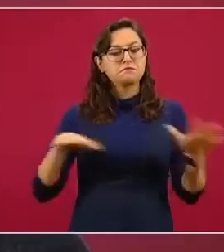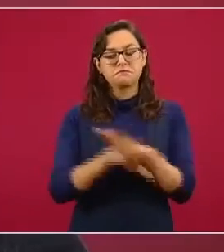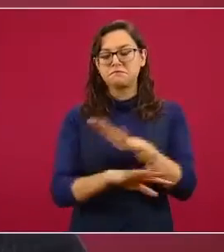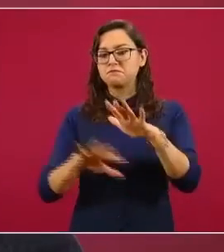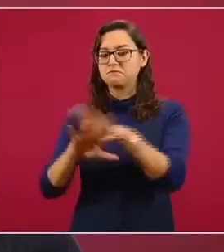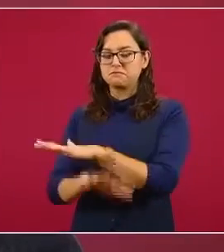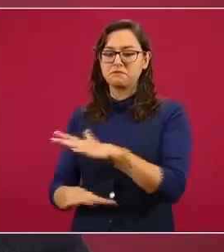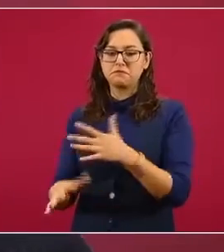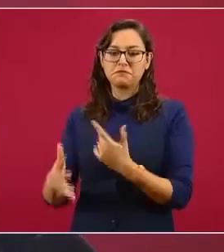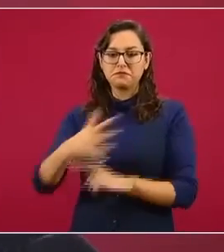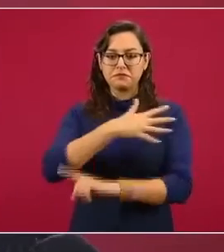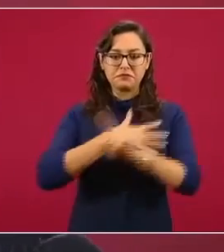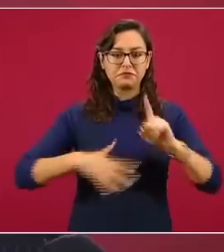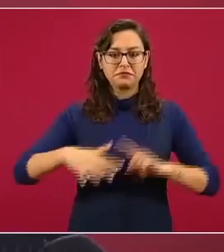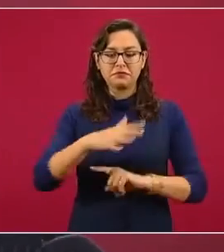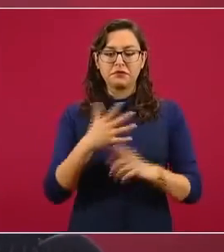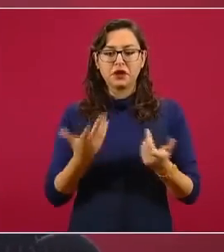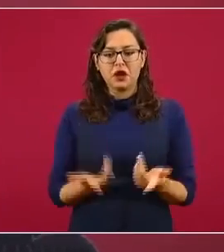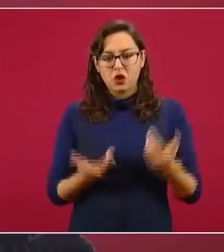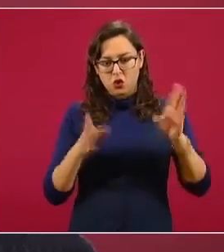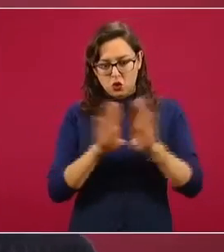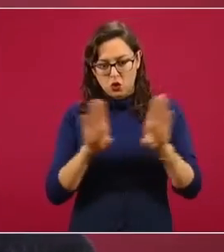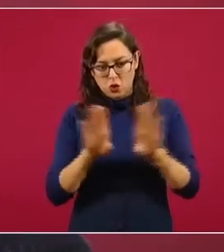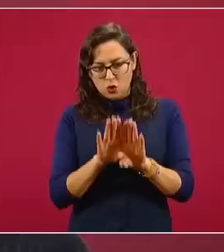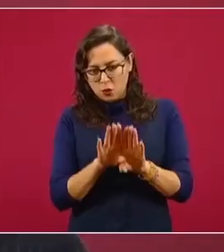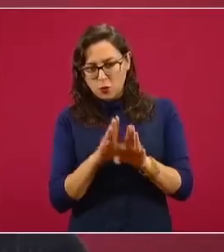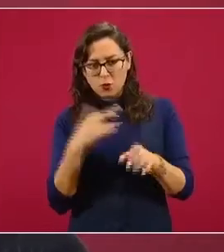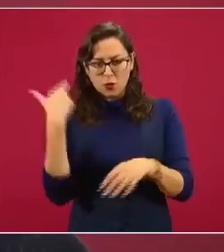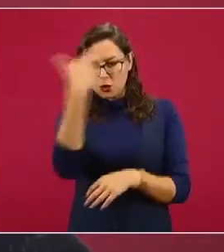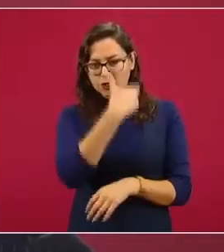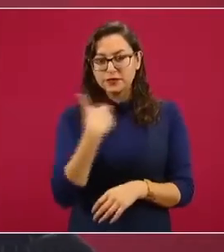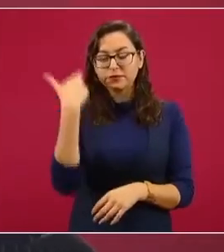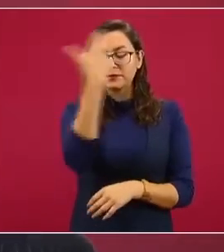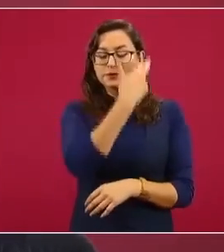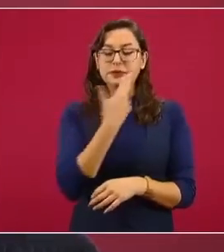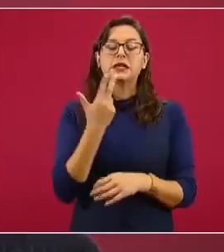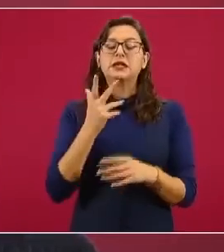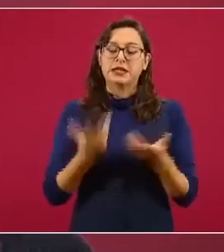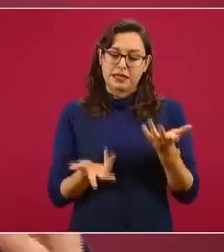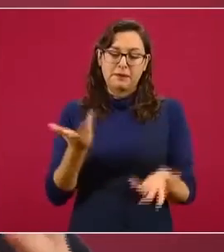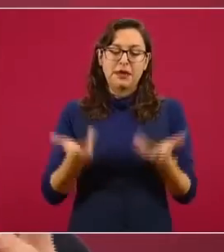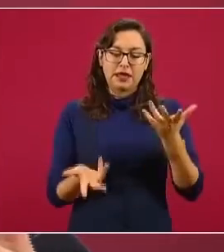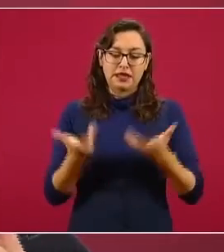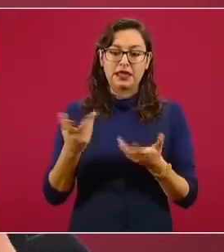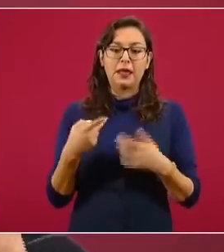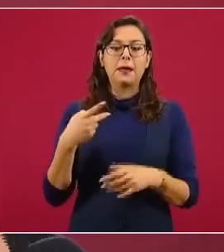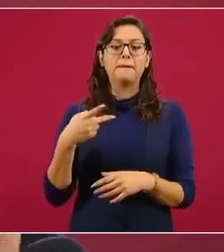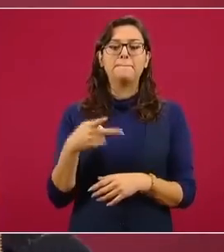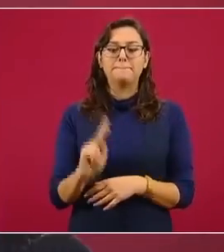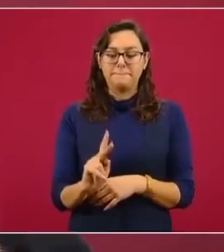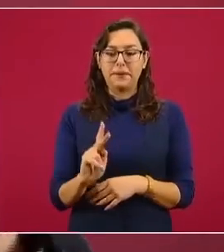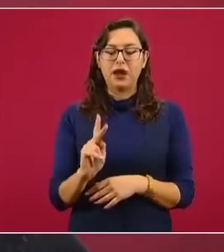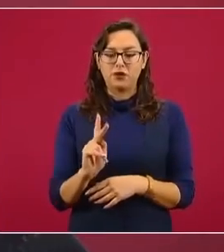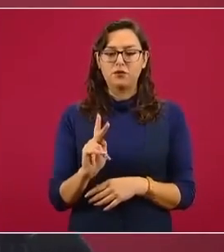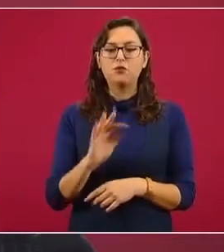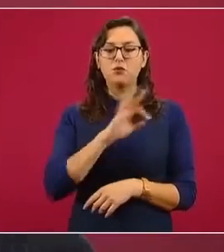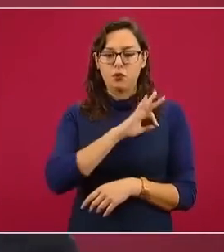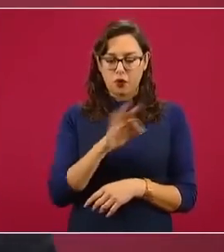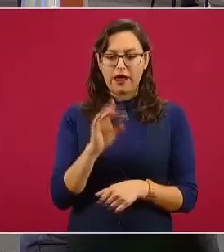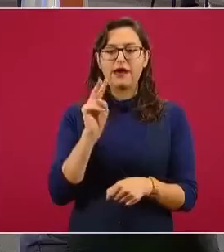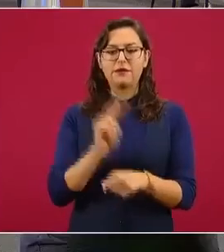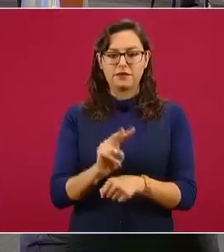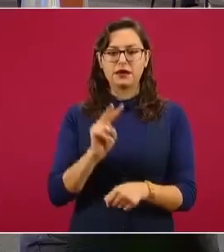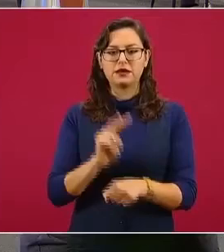de acuerdo a cuál es el esquema técnico con el que se hacen las pruebas de laboratorio, pero mientras se haga de manera consistente nos permite